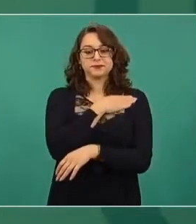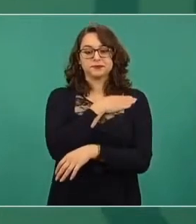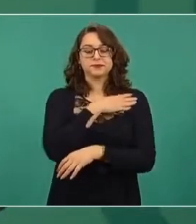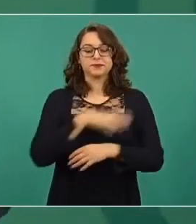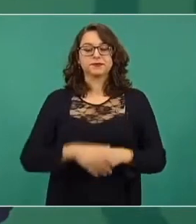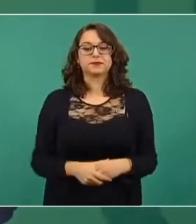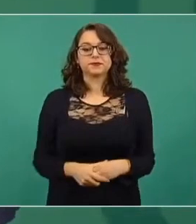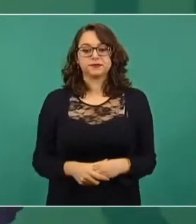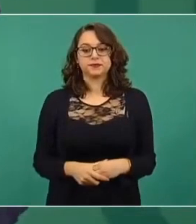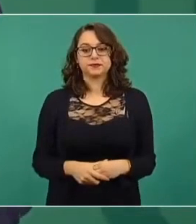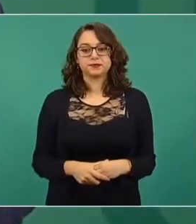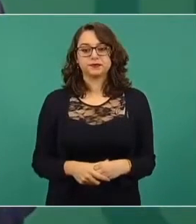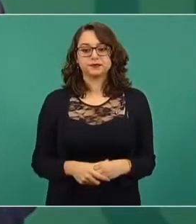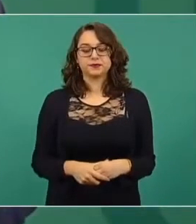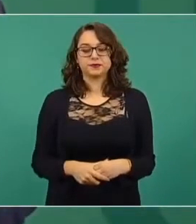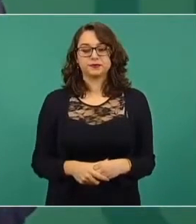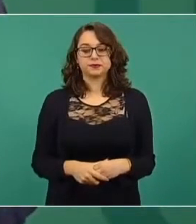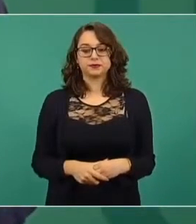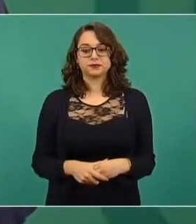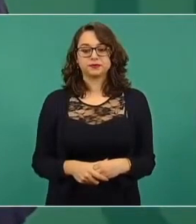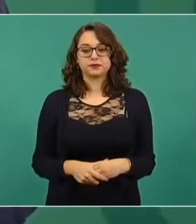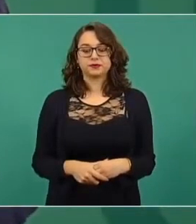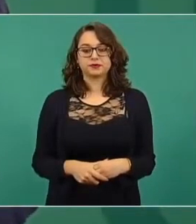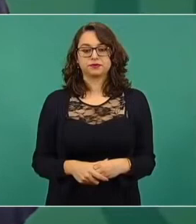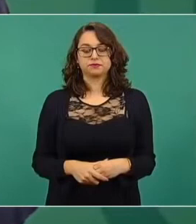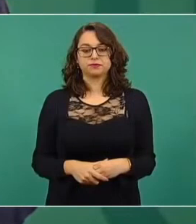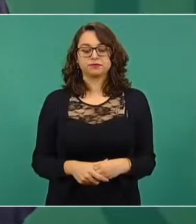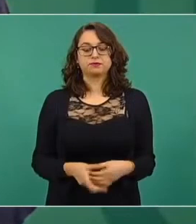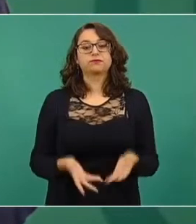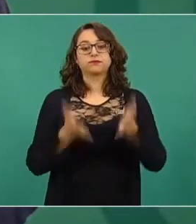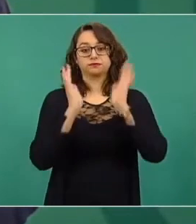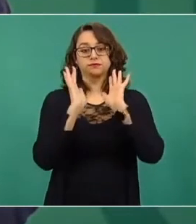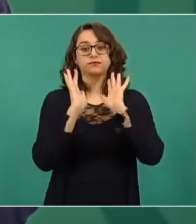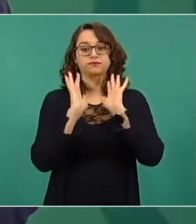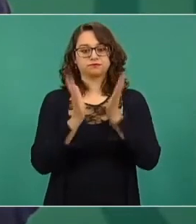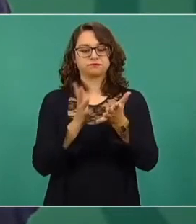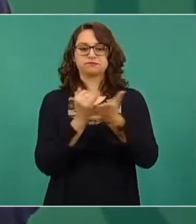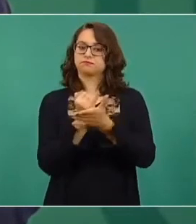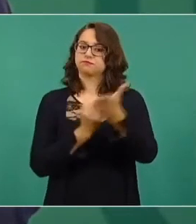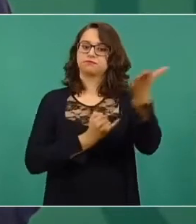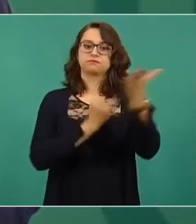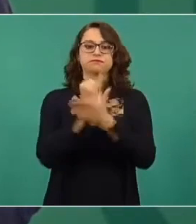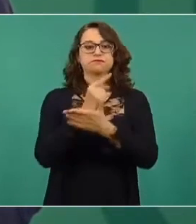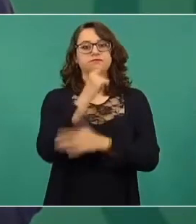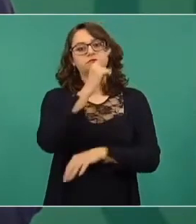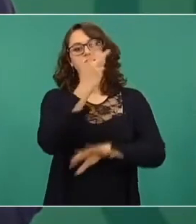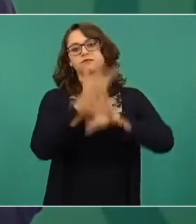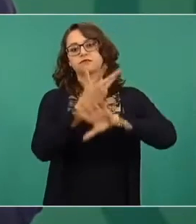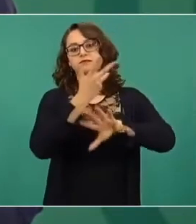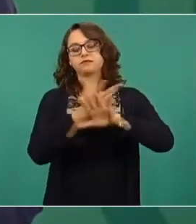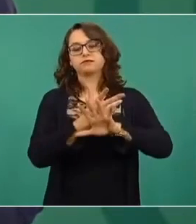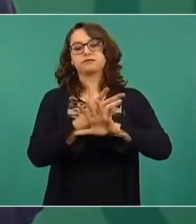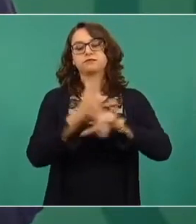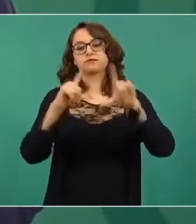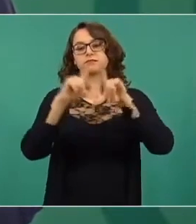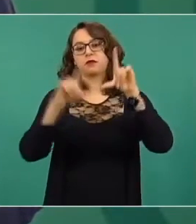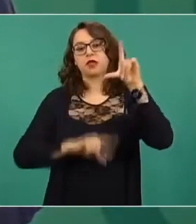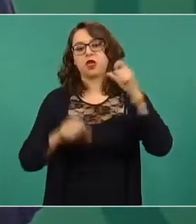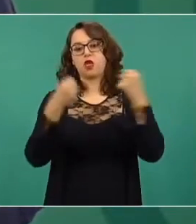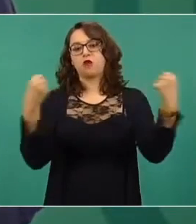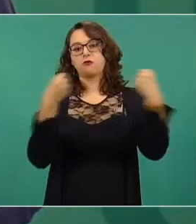Se logró la apertura de la frontera norte.